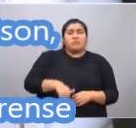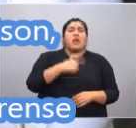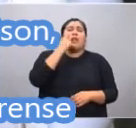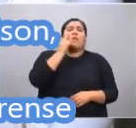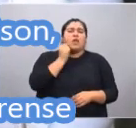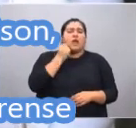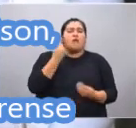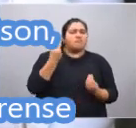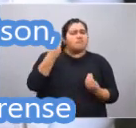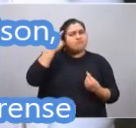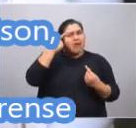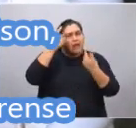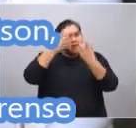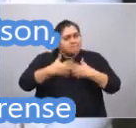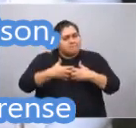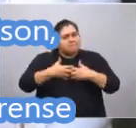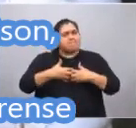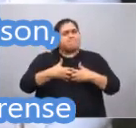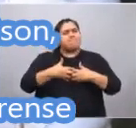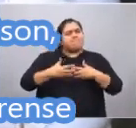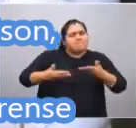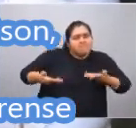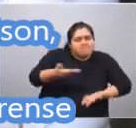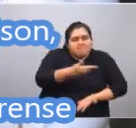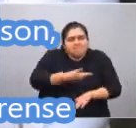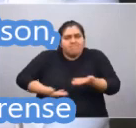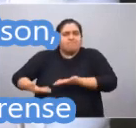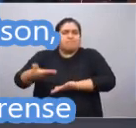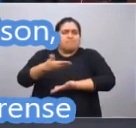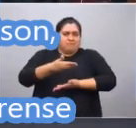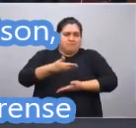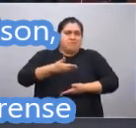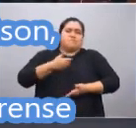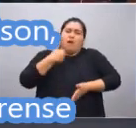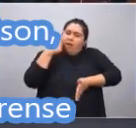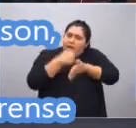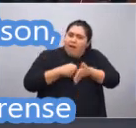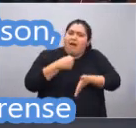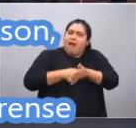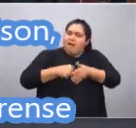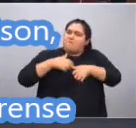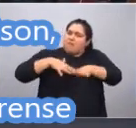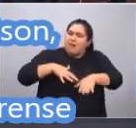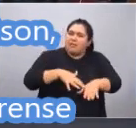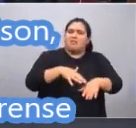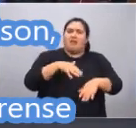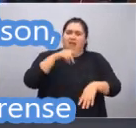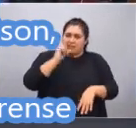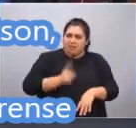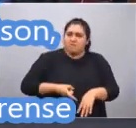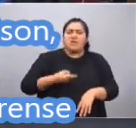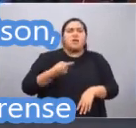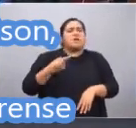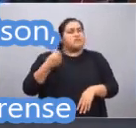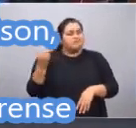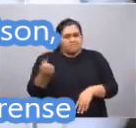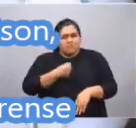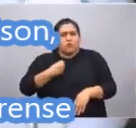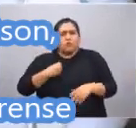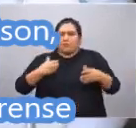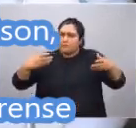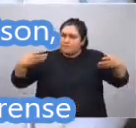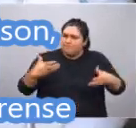para deliberar, para compartir, para militar, para elaborar